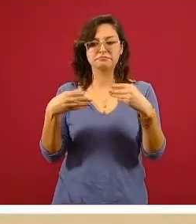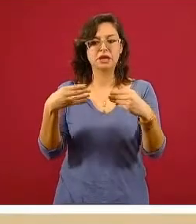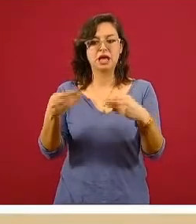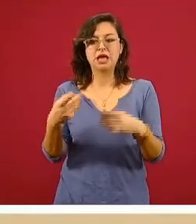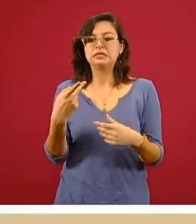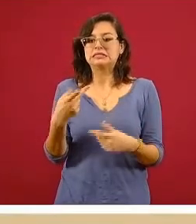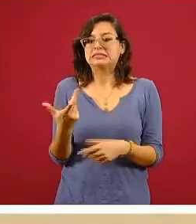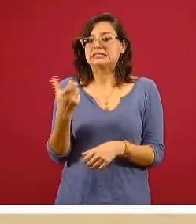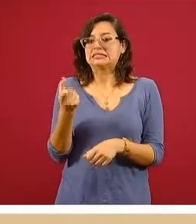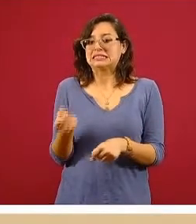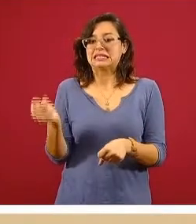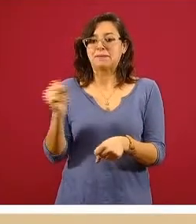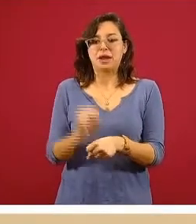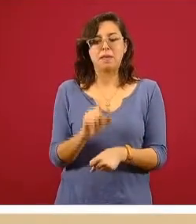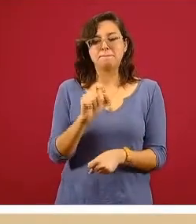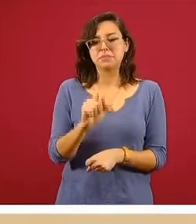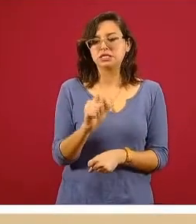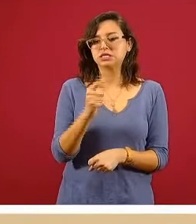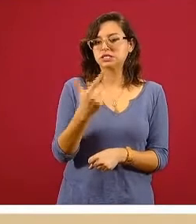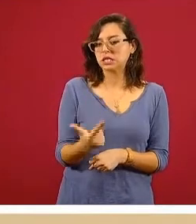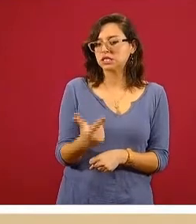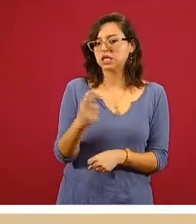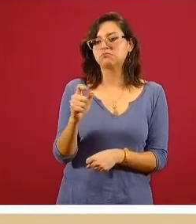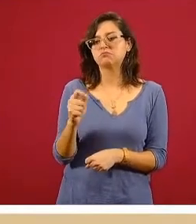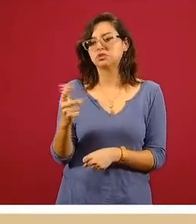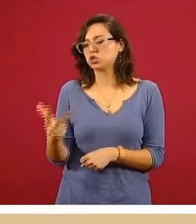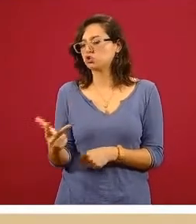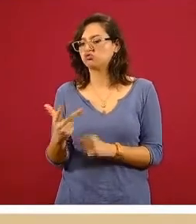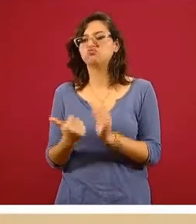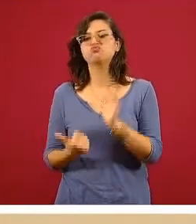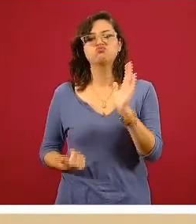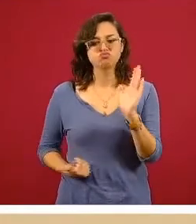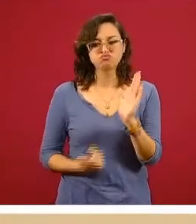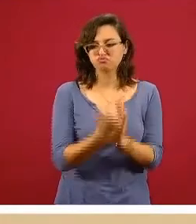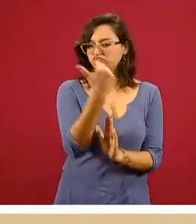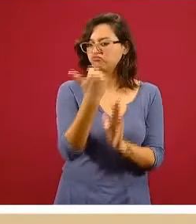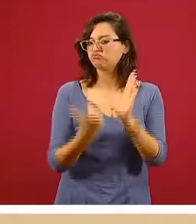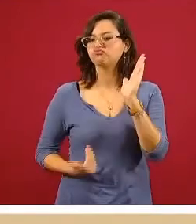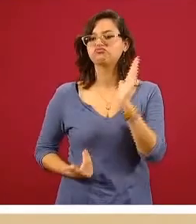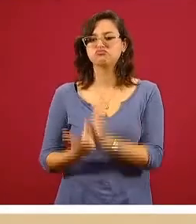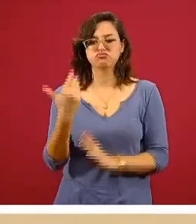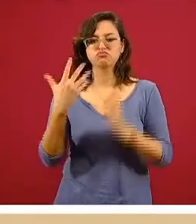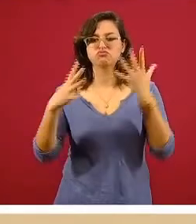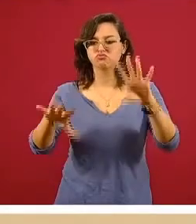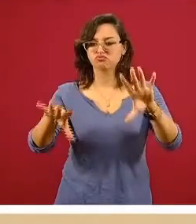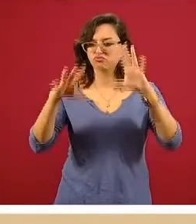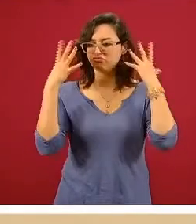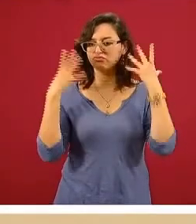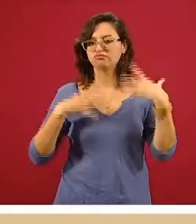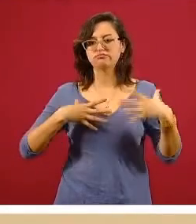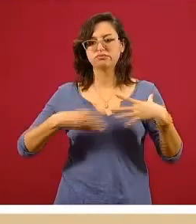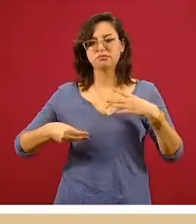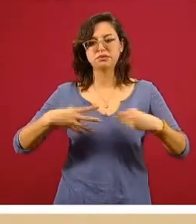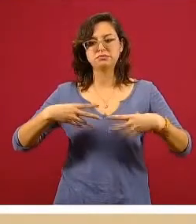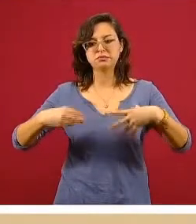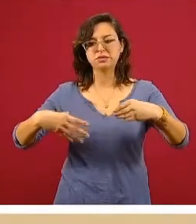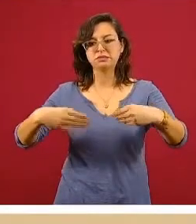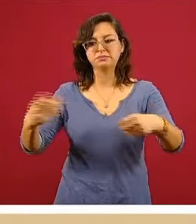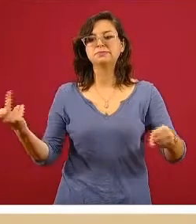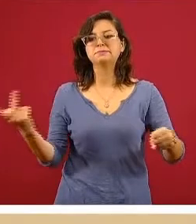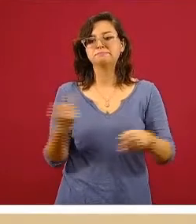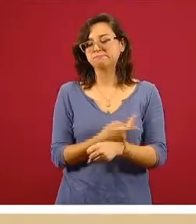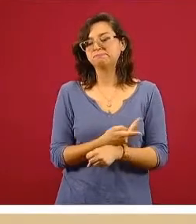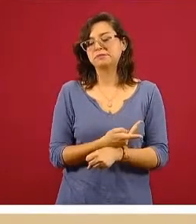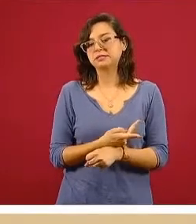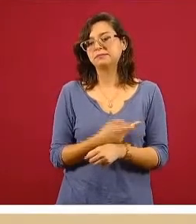hasta la semana 27 un ascenso importante, con bastante, velocidad, lo que lógicamente ha incrementado los